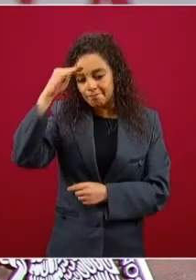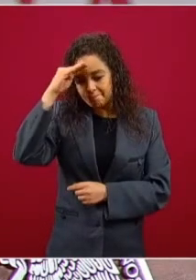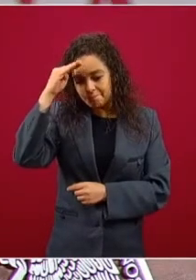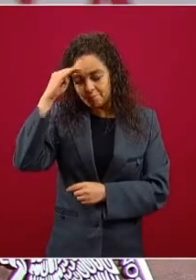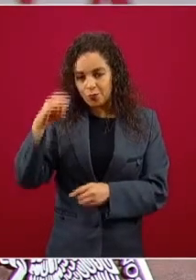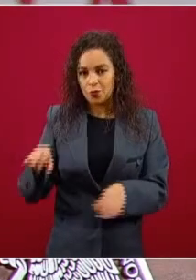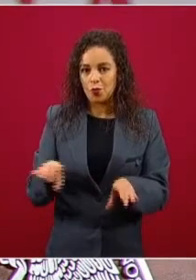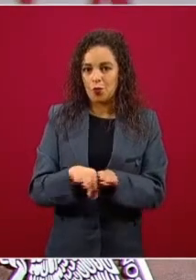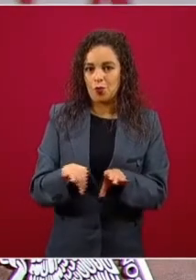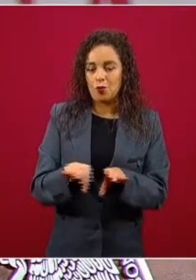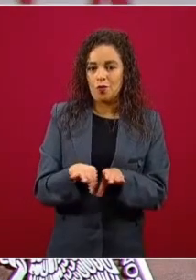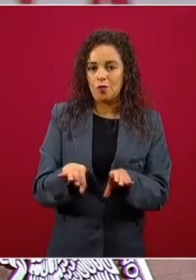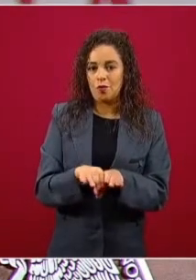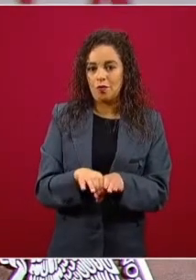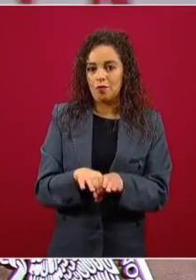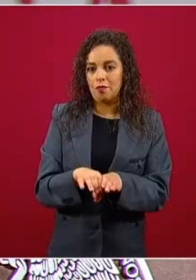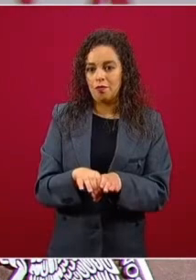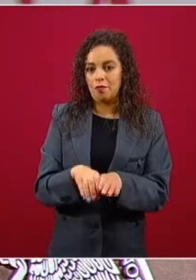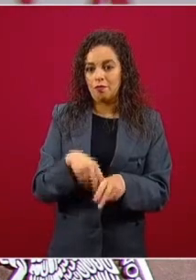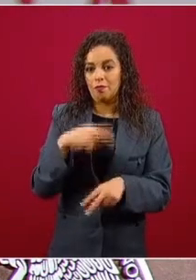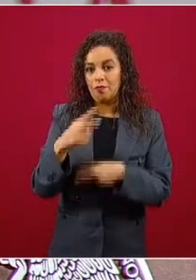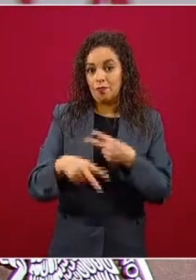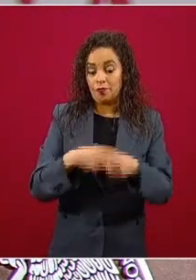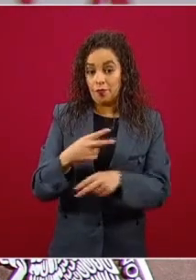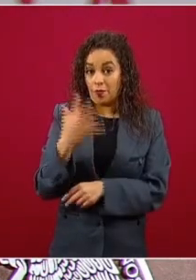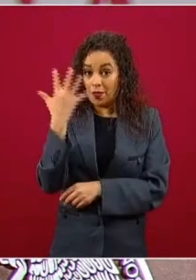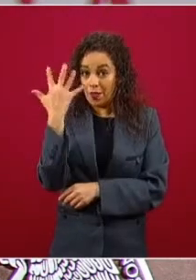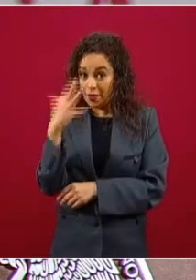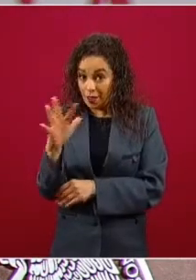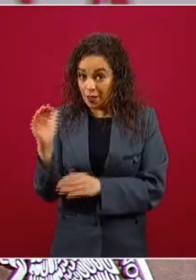aquí a 10,000,